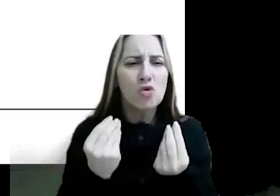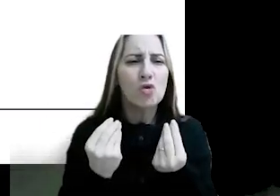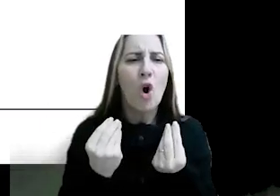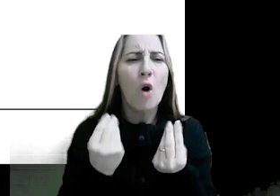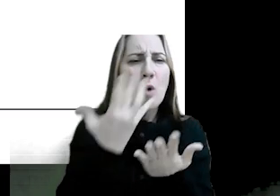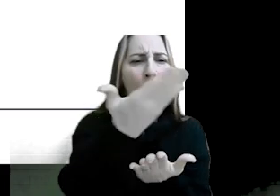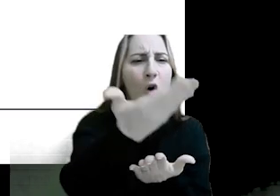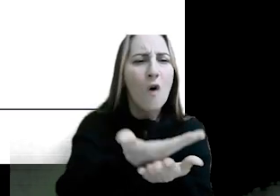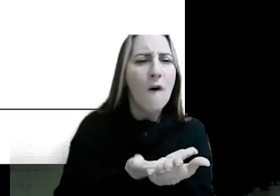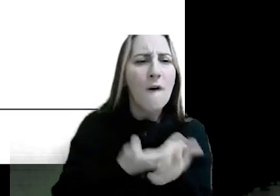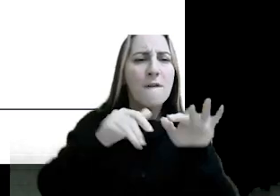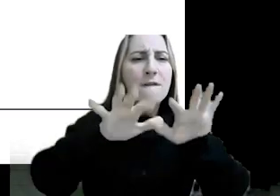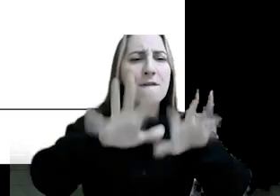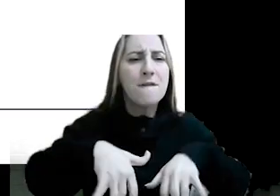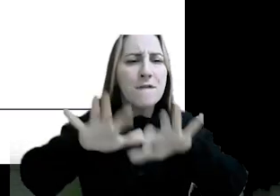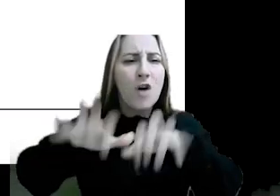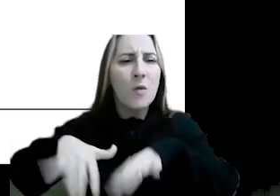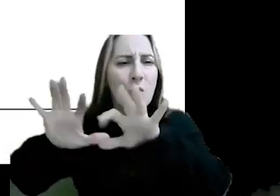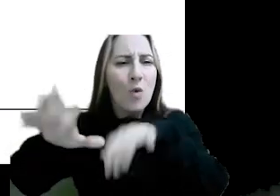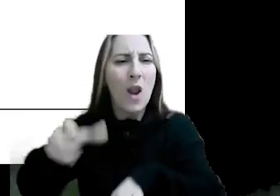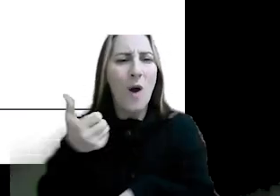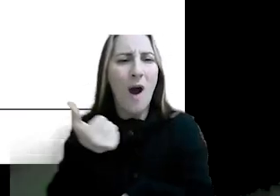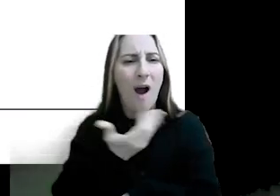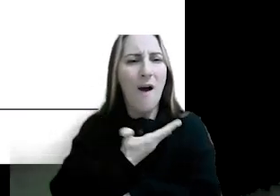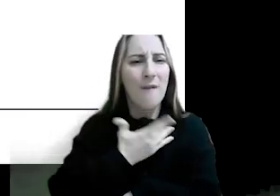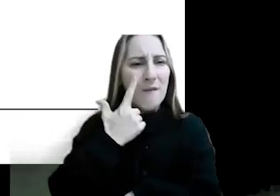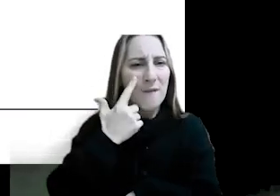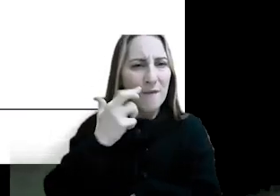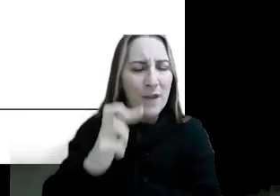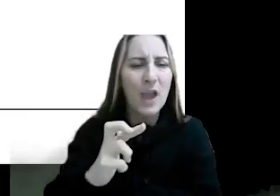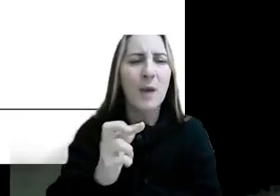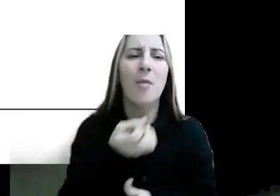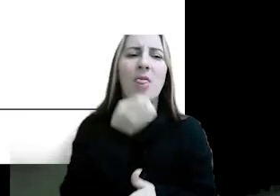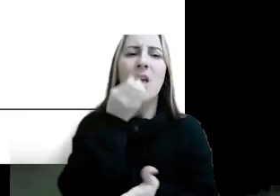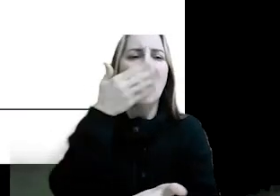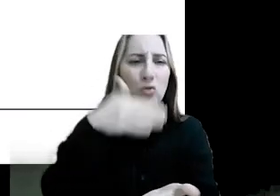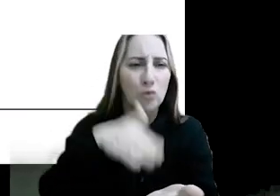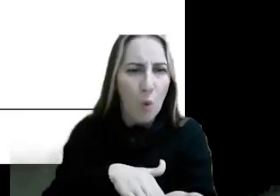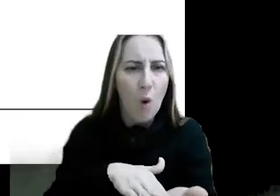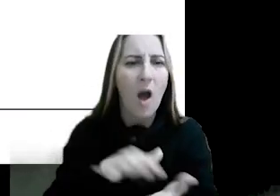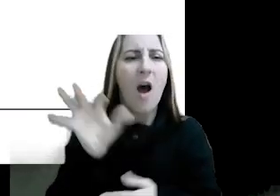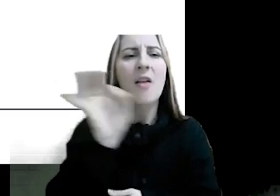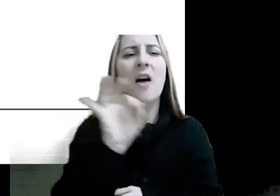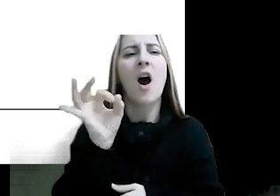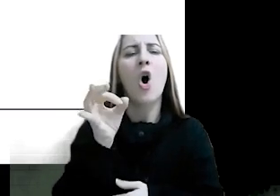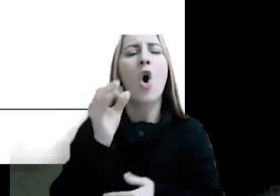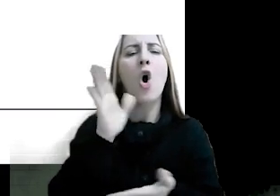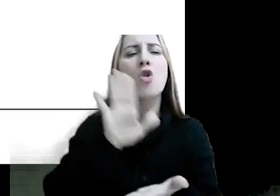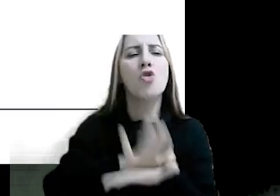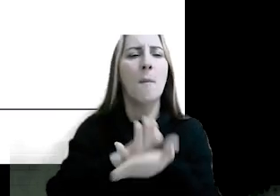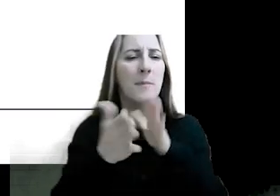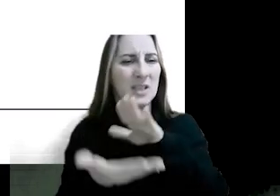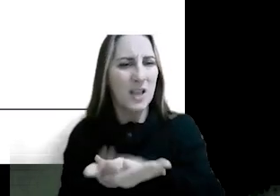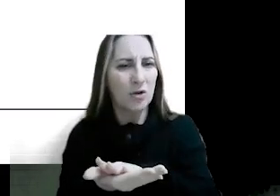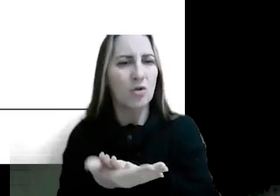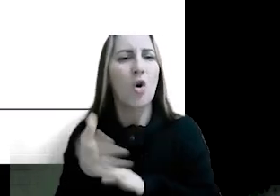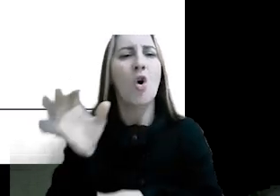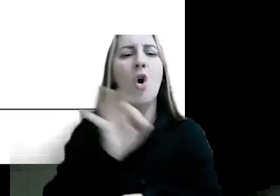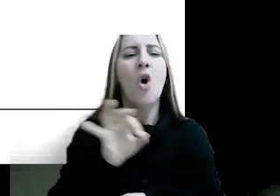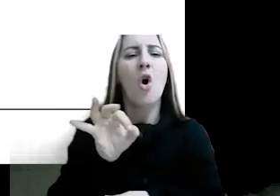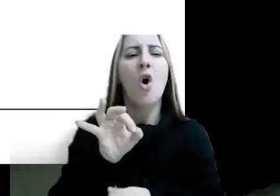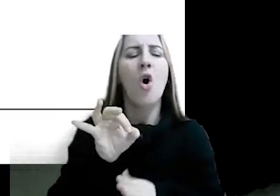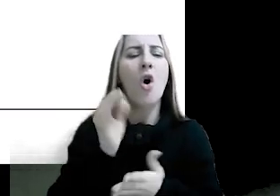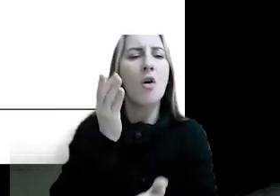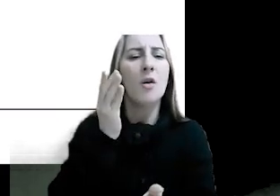formularios de la Administración Federal de Ingresos Públicos, ya sea las declaraciones juradas o a través de las compensaciones o de las reimputaciones o incluso